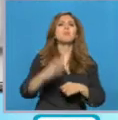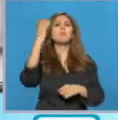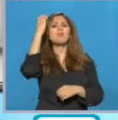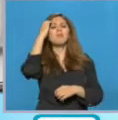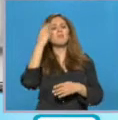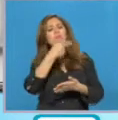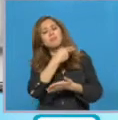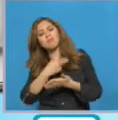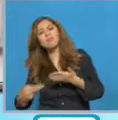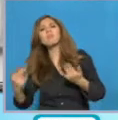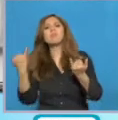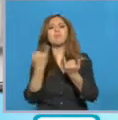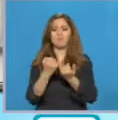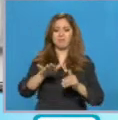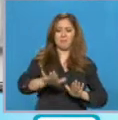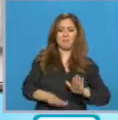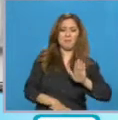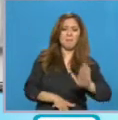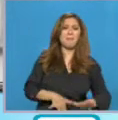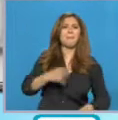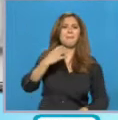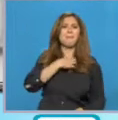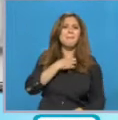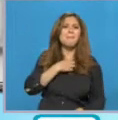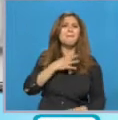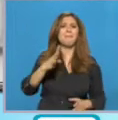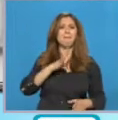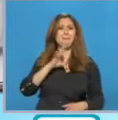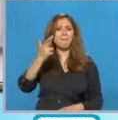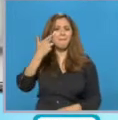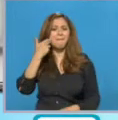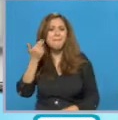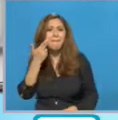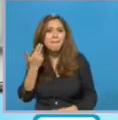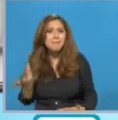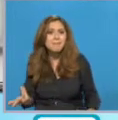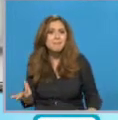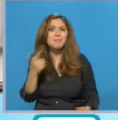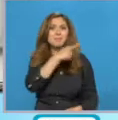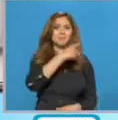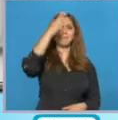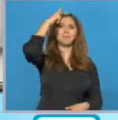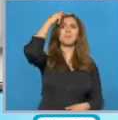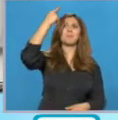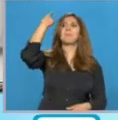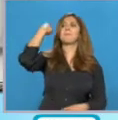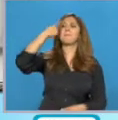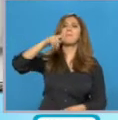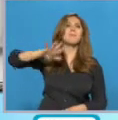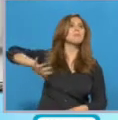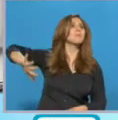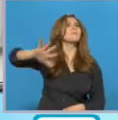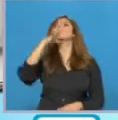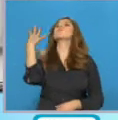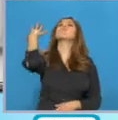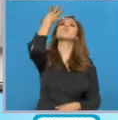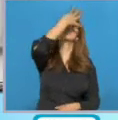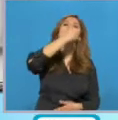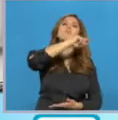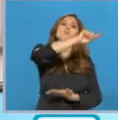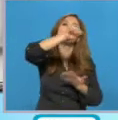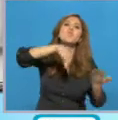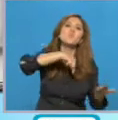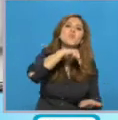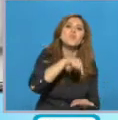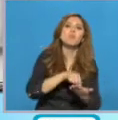que caminaban sobre excremento y que había ratas, ¿no? Entonces, qué horrible. lo que en un momento fue creado por Porfirio Díaz para hacer este lugar maravilloso